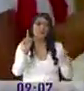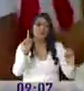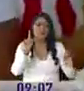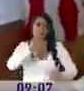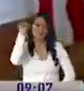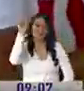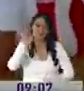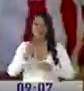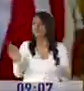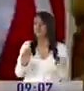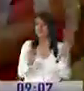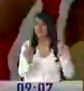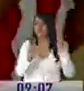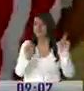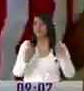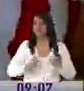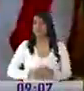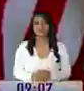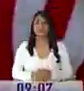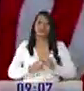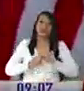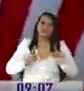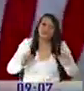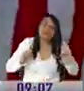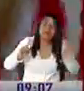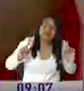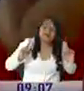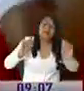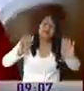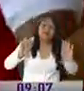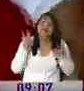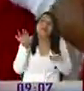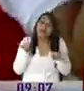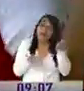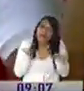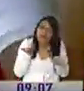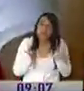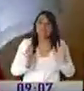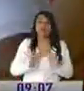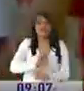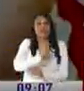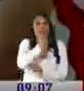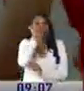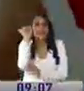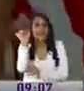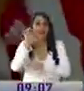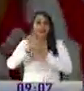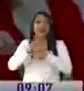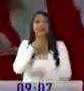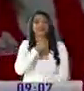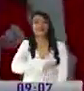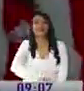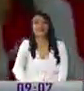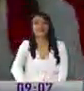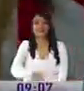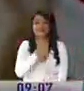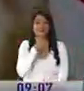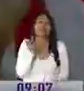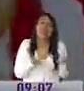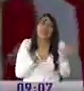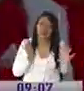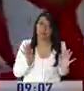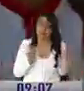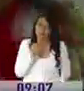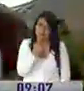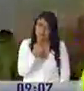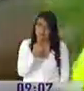no Bueno pero en el hipotético caso de que gane Ecuador Quién va a meter el gol hipotético caso digo